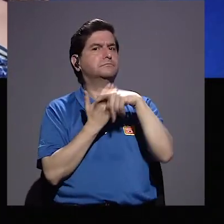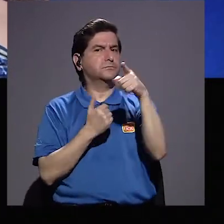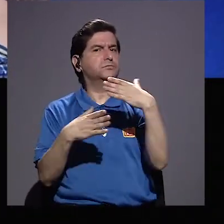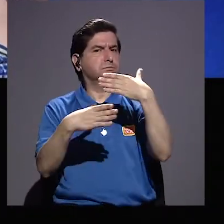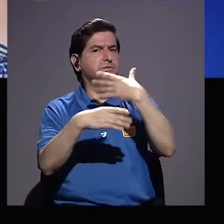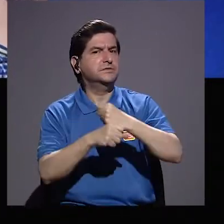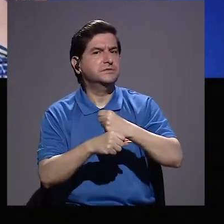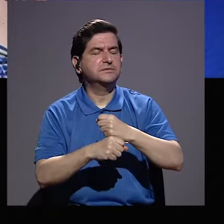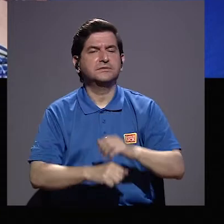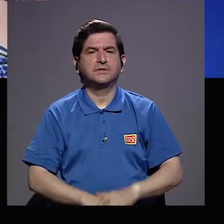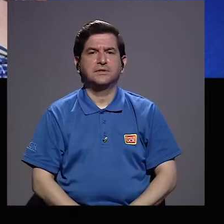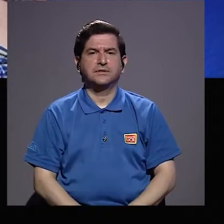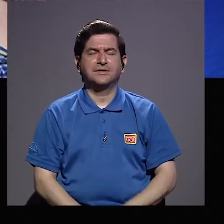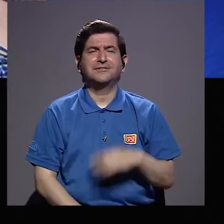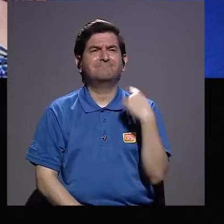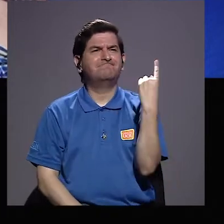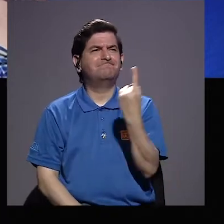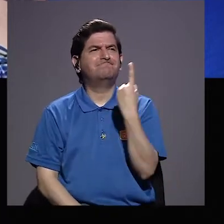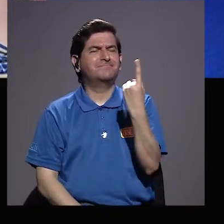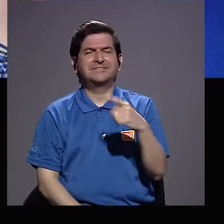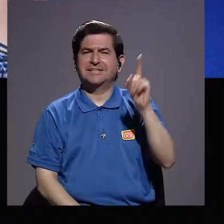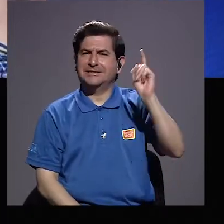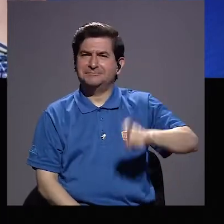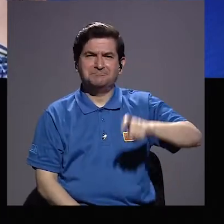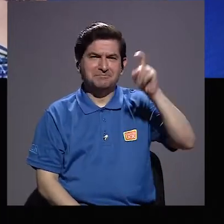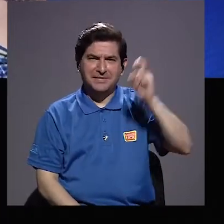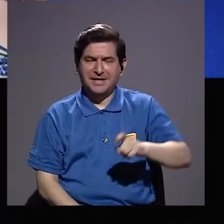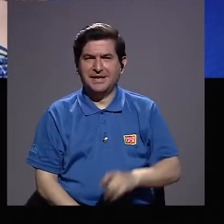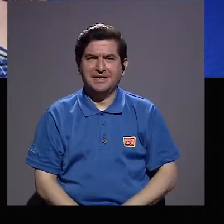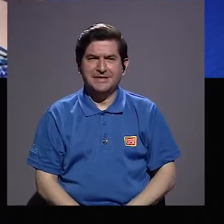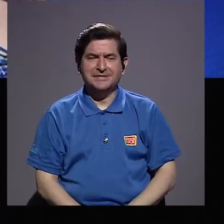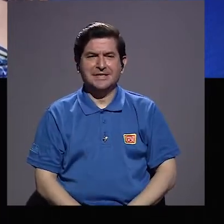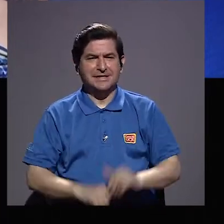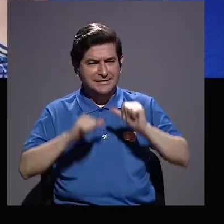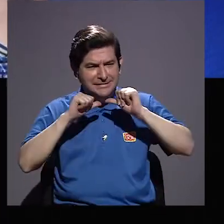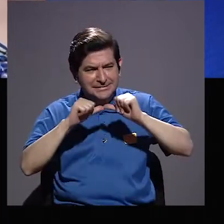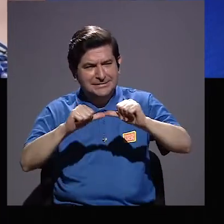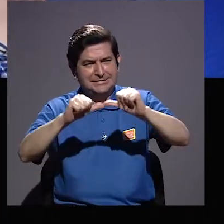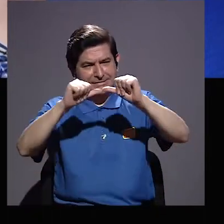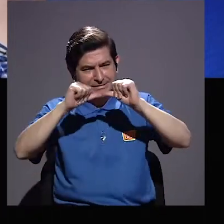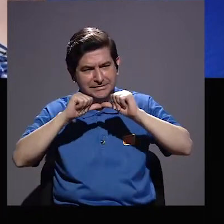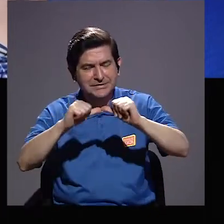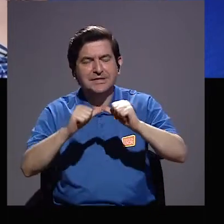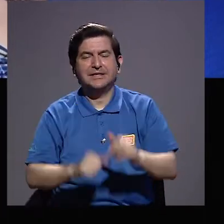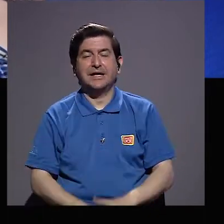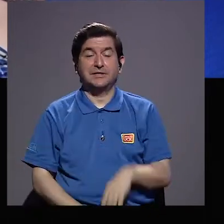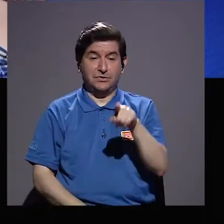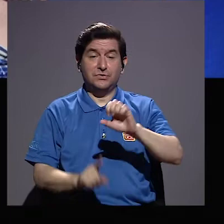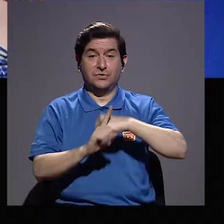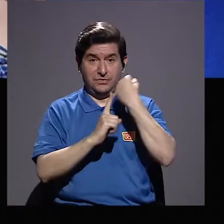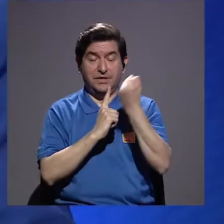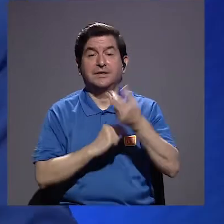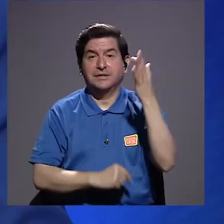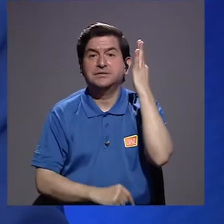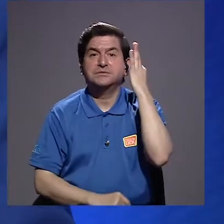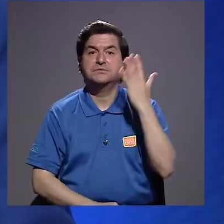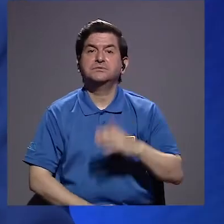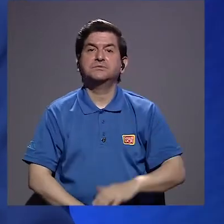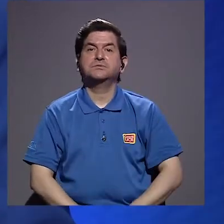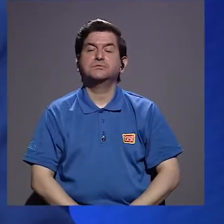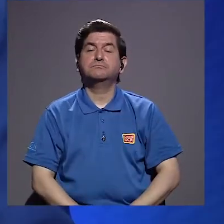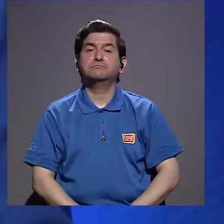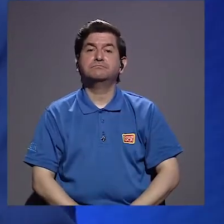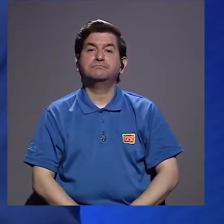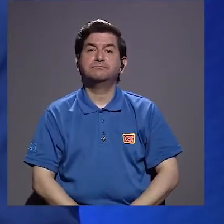que ustedes llevan a cabo, porque siempre hay que estar empujando la carreta de las mujeres.